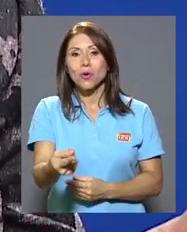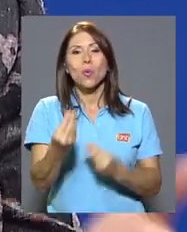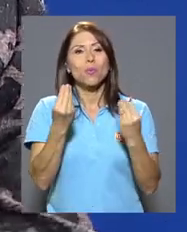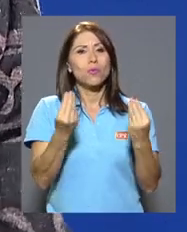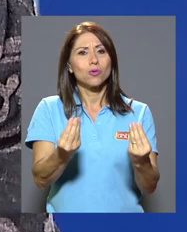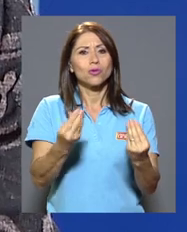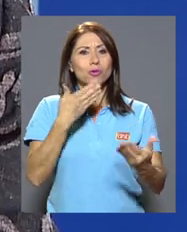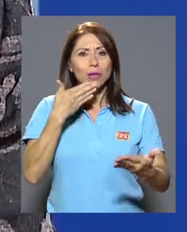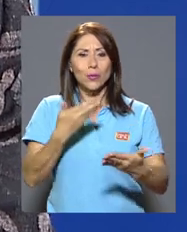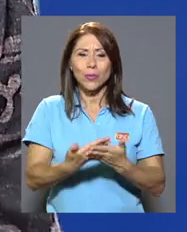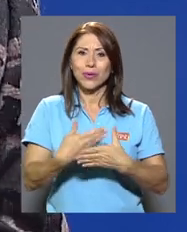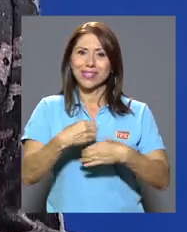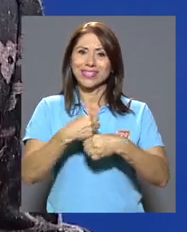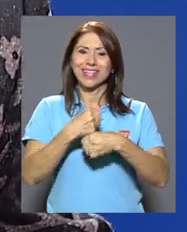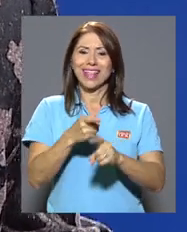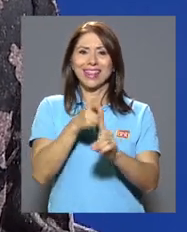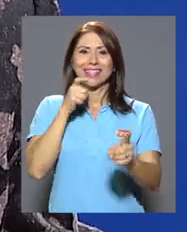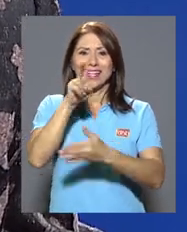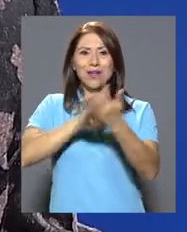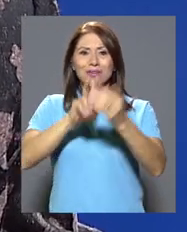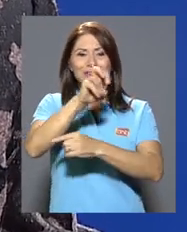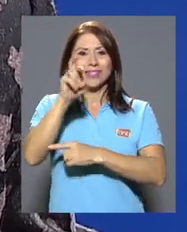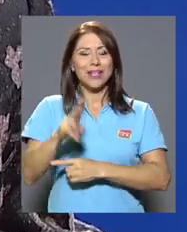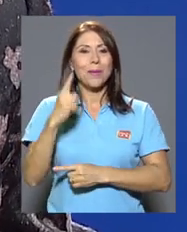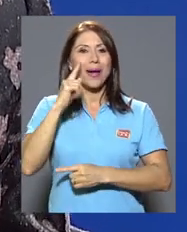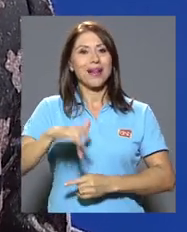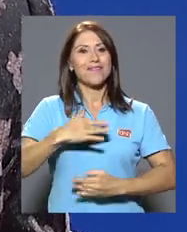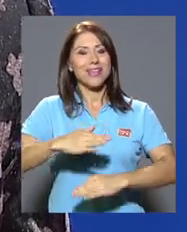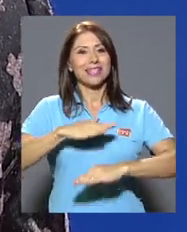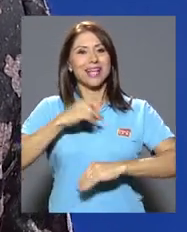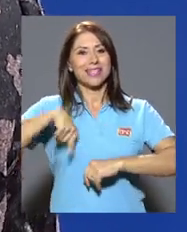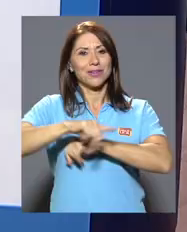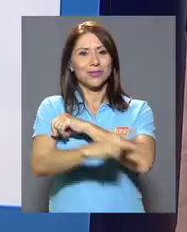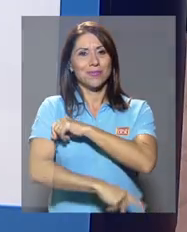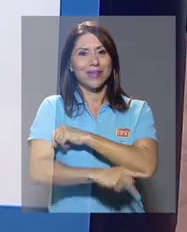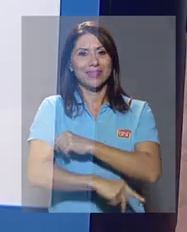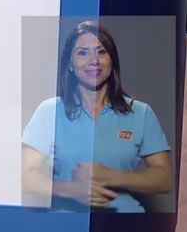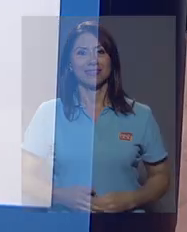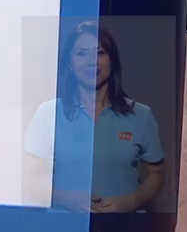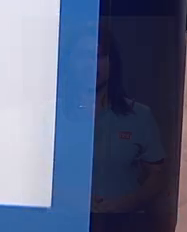mucho de lo bueno que se genera desde la universidad de costa rica para el bienestar de nuestro país